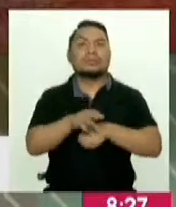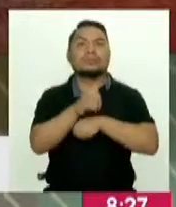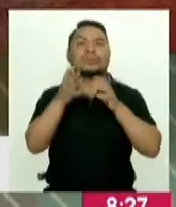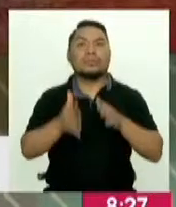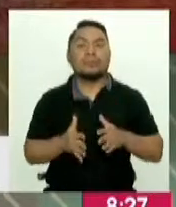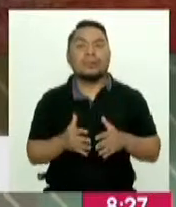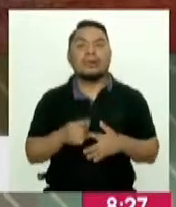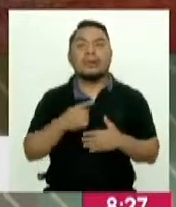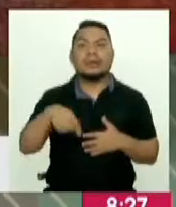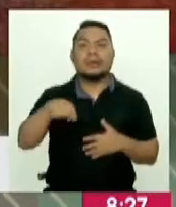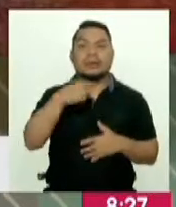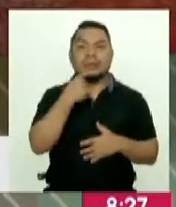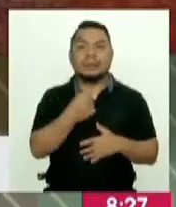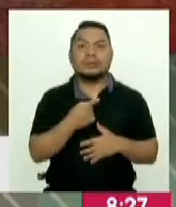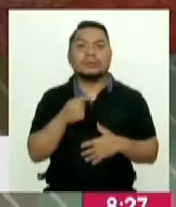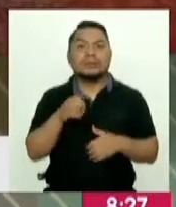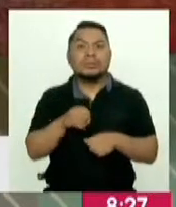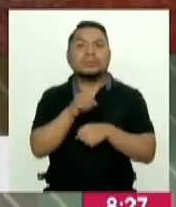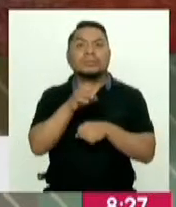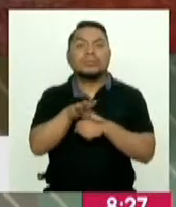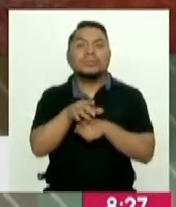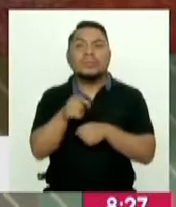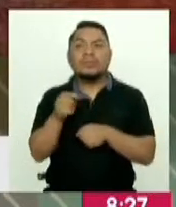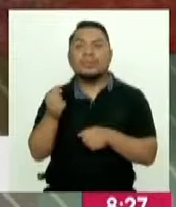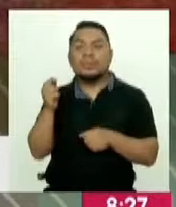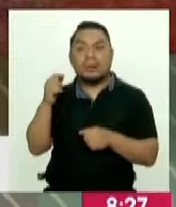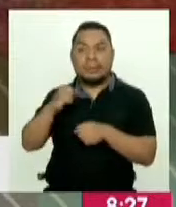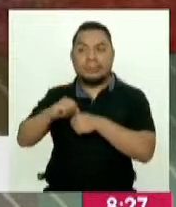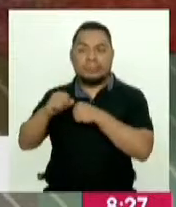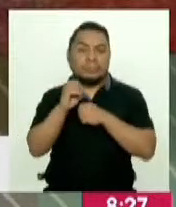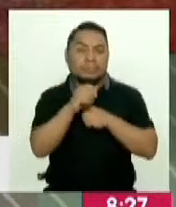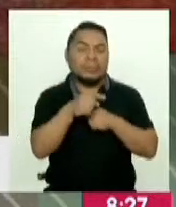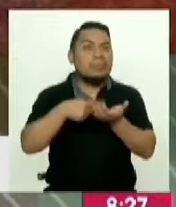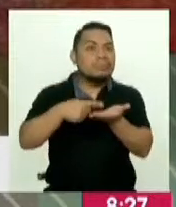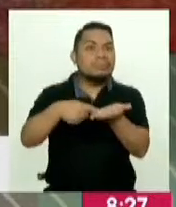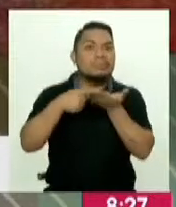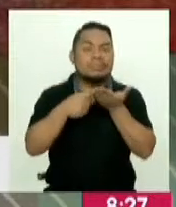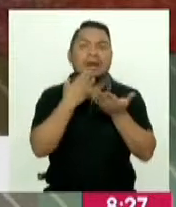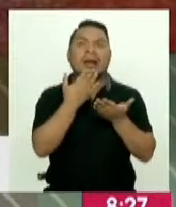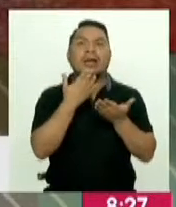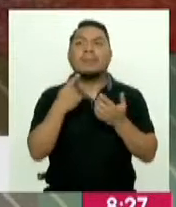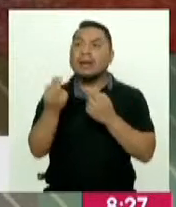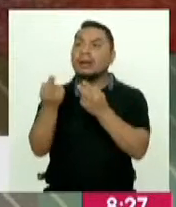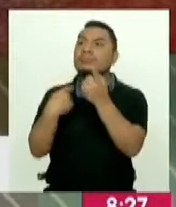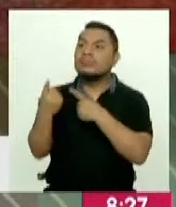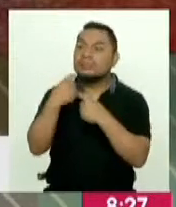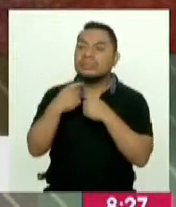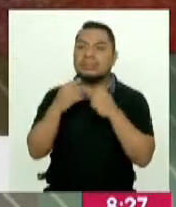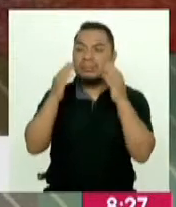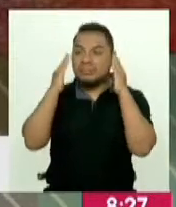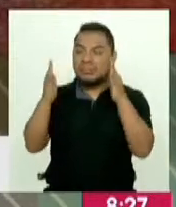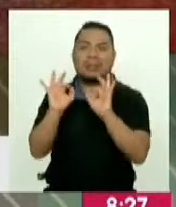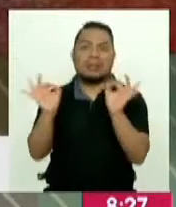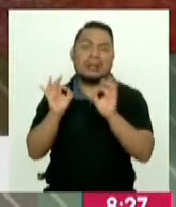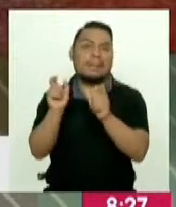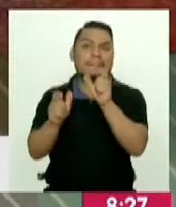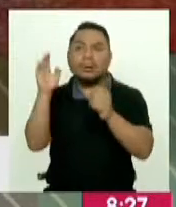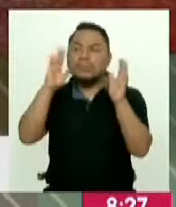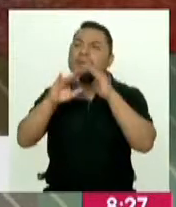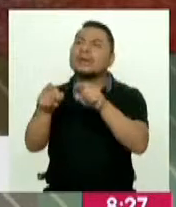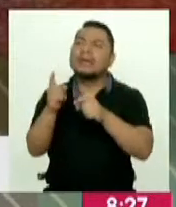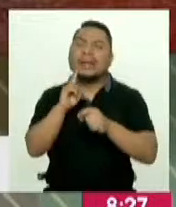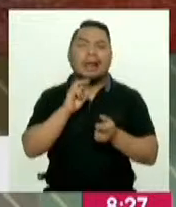marketing les ha soplado de acuerdo con la pauta del debate, y no están respondiendo a las preocupaciones de la gente, ni